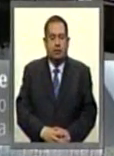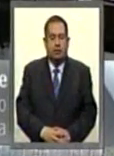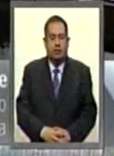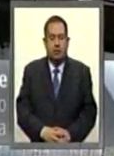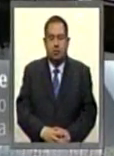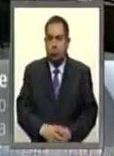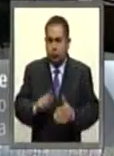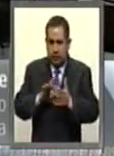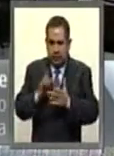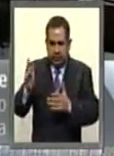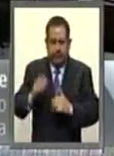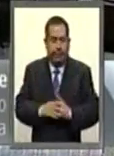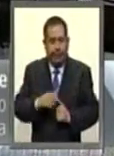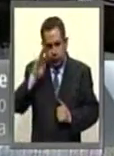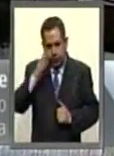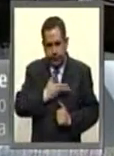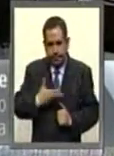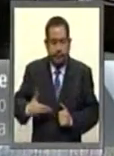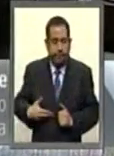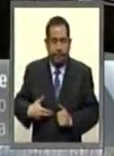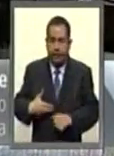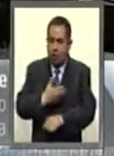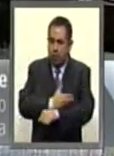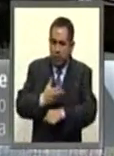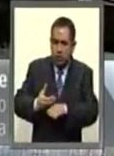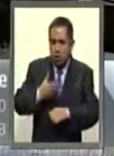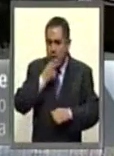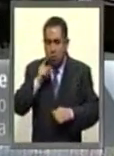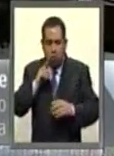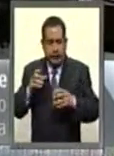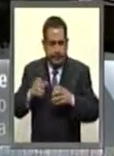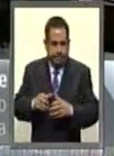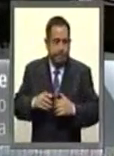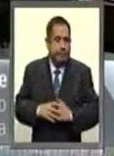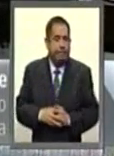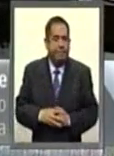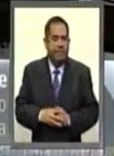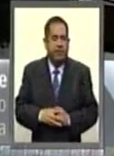Muchas gracias, señor presidente, compañeras y compañeras